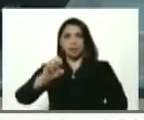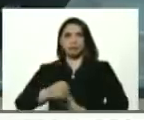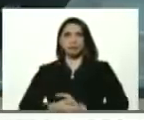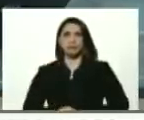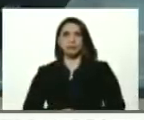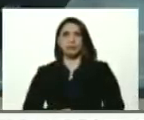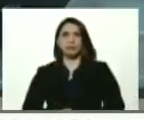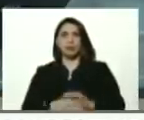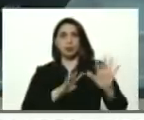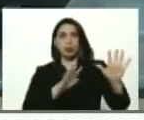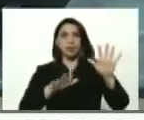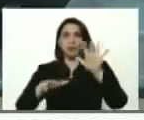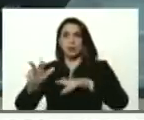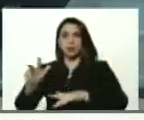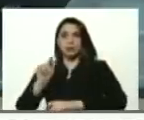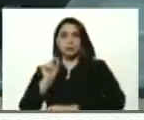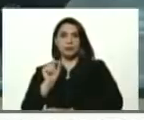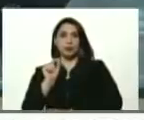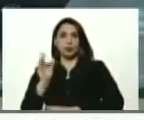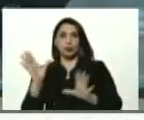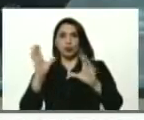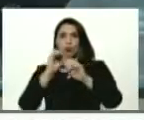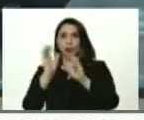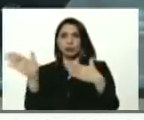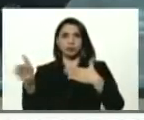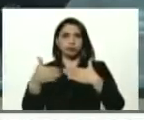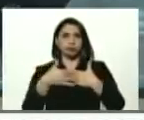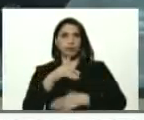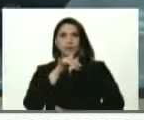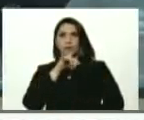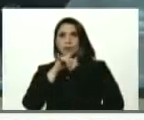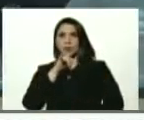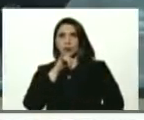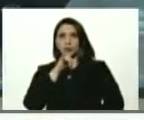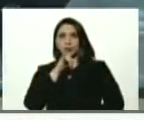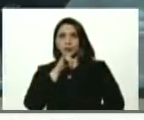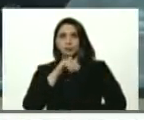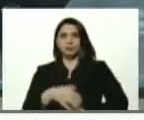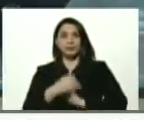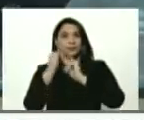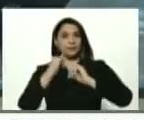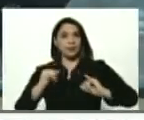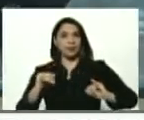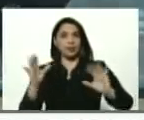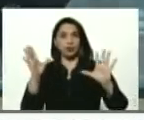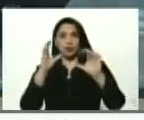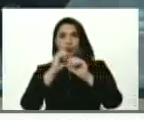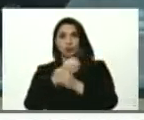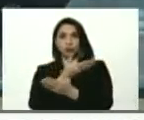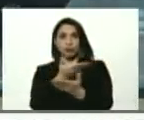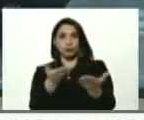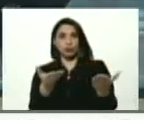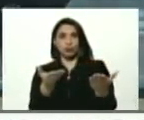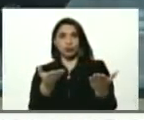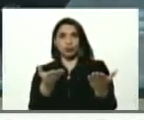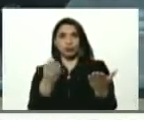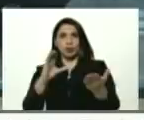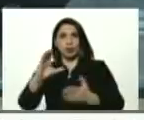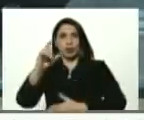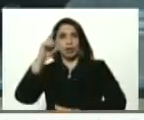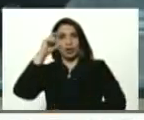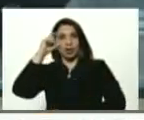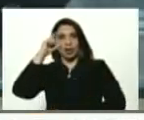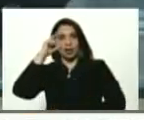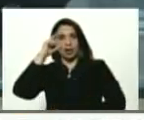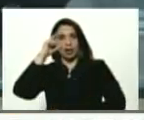Electoral. 9:13 de la noche. De esta manera cerramos la emisión estelar de la noticia. Feliz noche para todas y todos. Viene Carlos